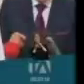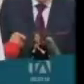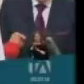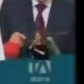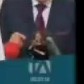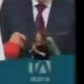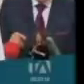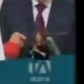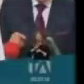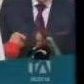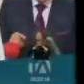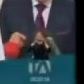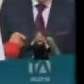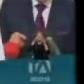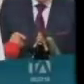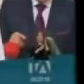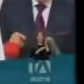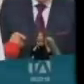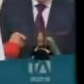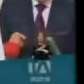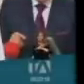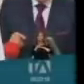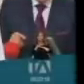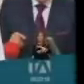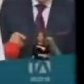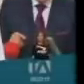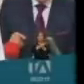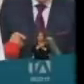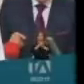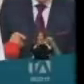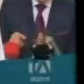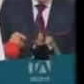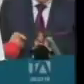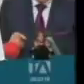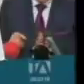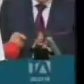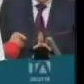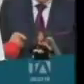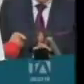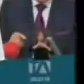Con ello, sancionó a 8 radios, con multas que en conjunto alcanzaron los